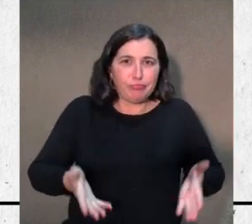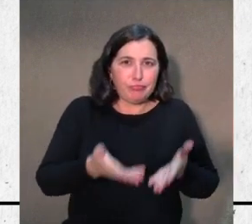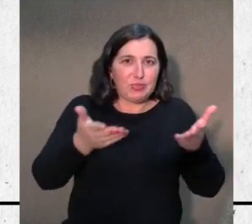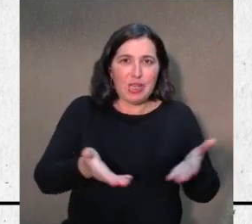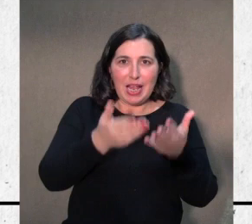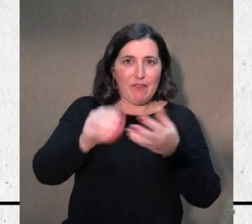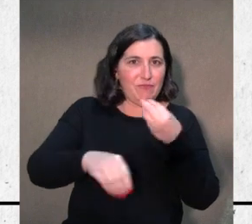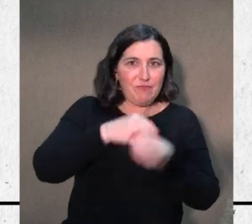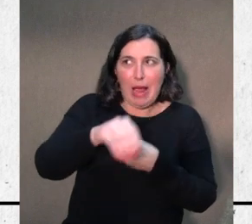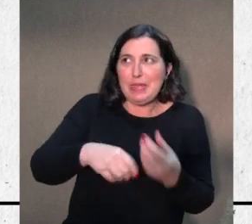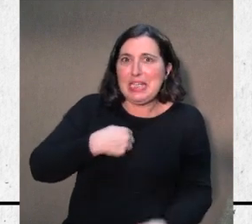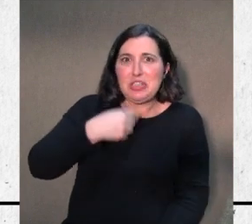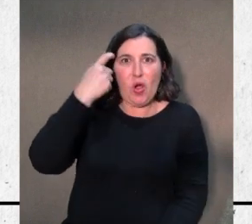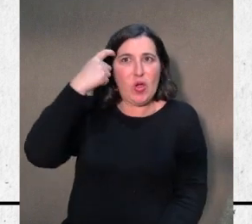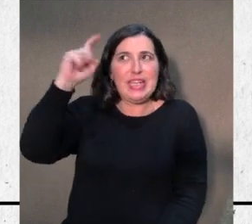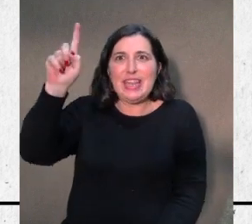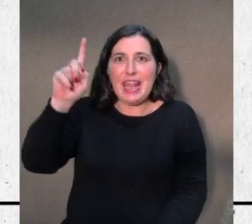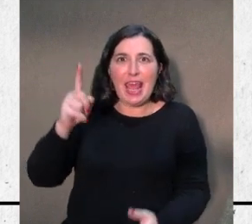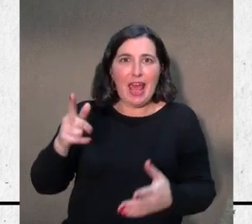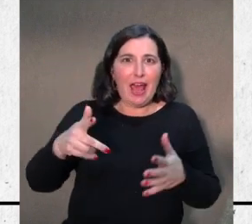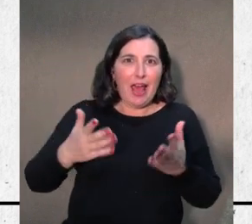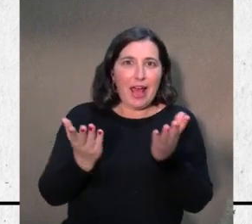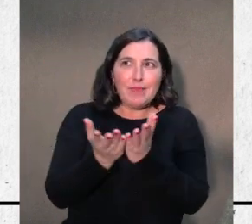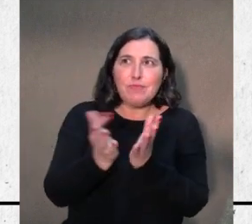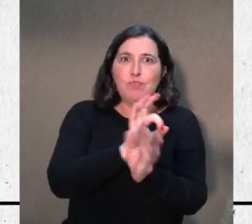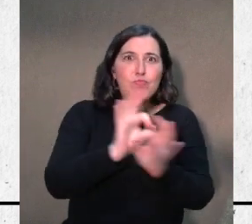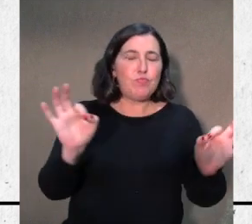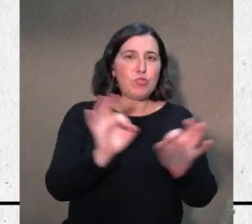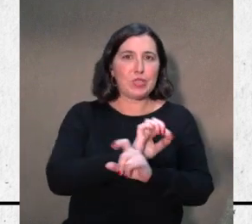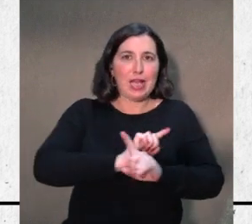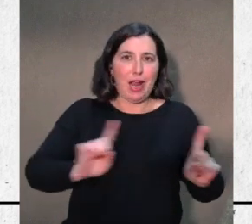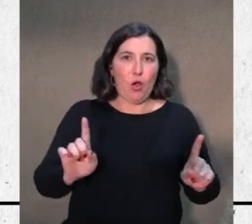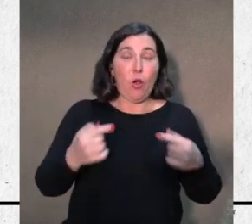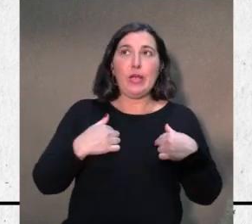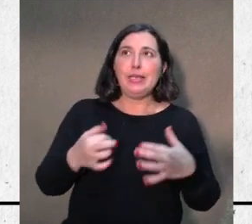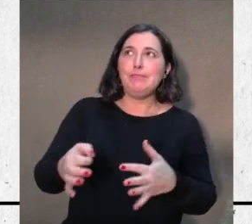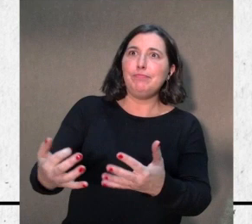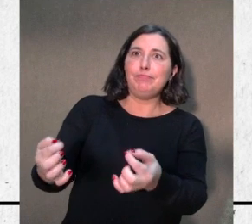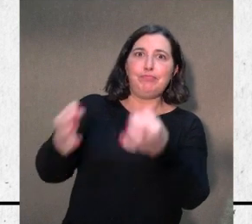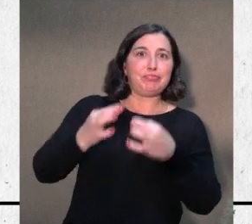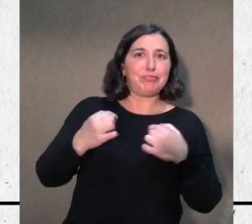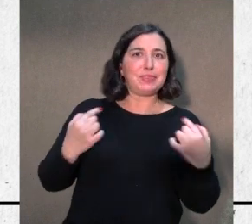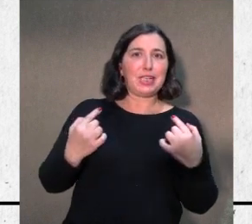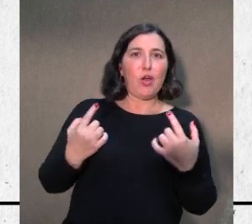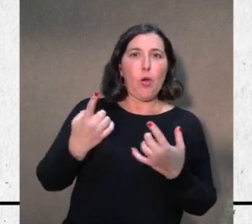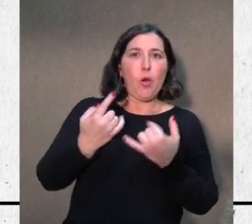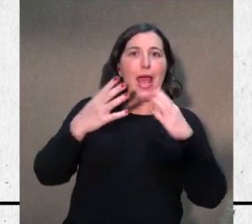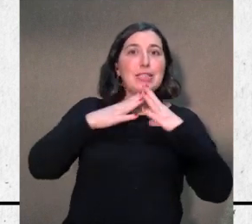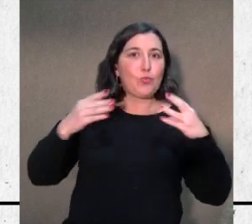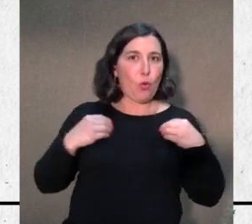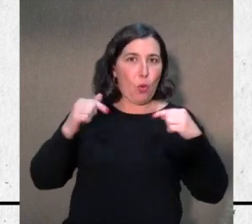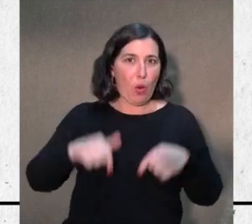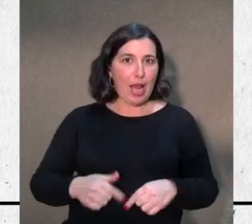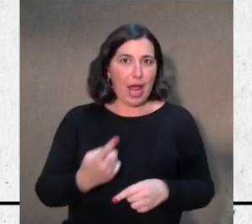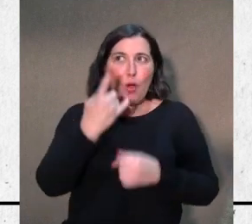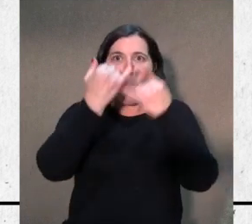instrumento y llegó la orquesta a mí, llegó el sistema a mi escuela. Un día fue una persona y me dijo: hola, ¿querés estudiar instrumento? Ah,